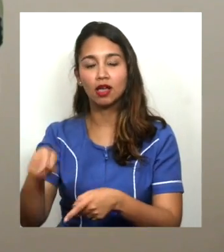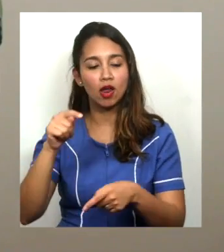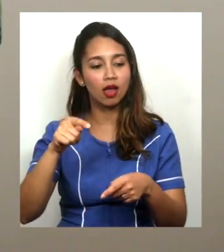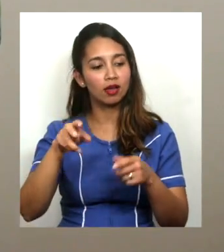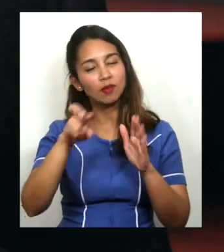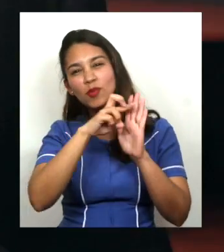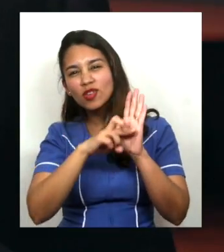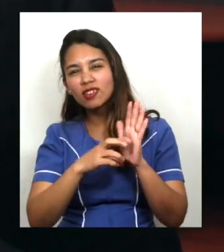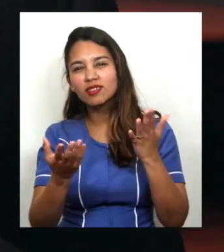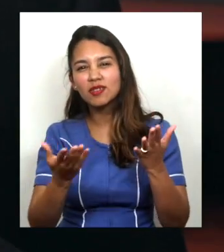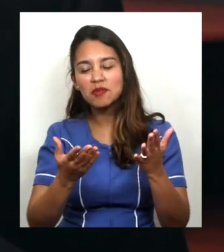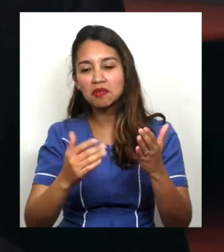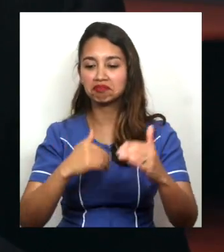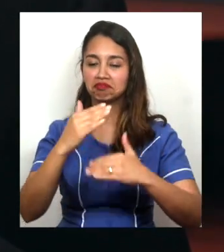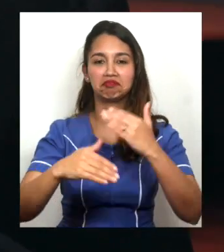darle fuerza al proyecto